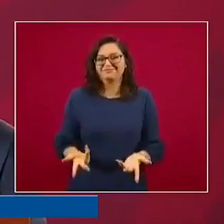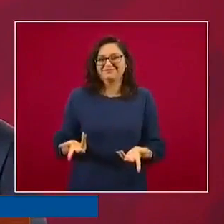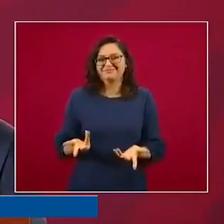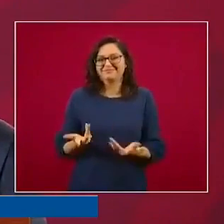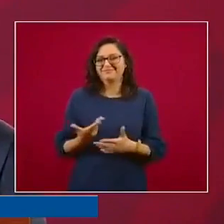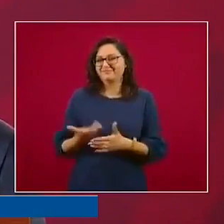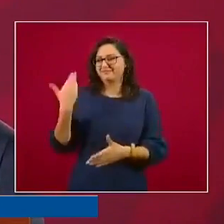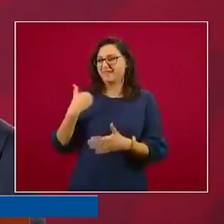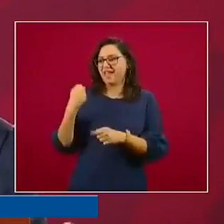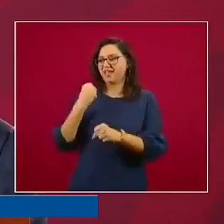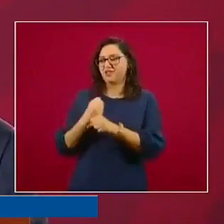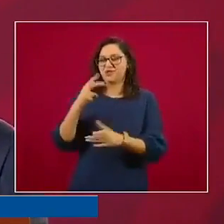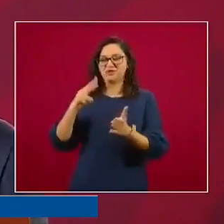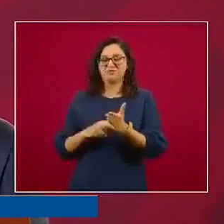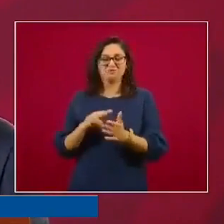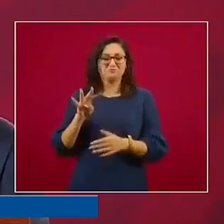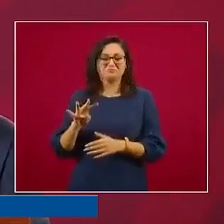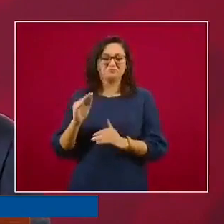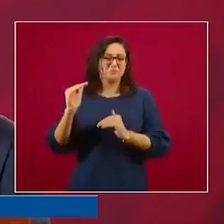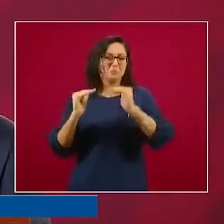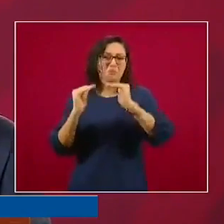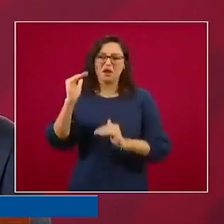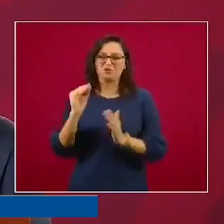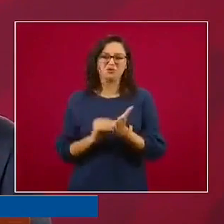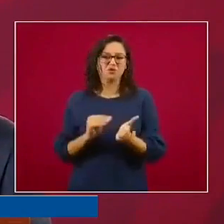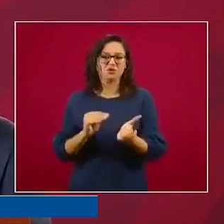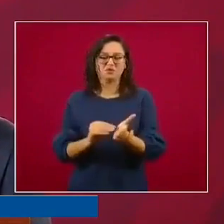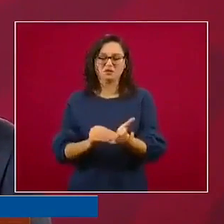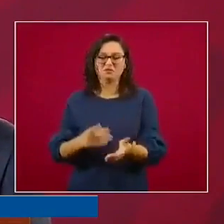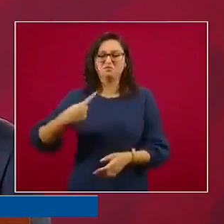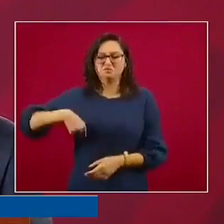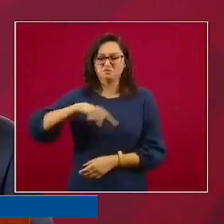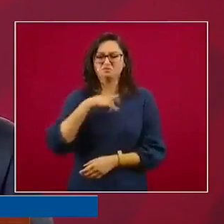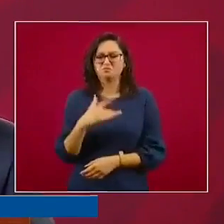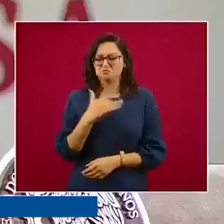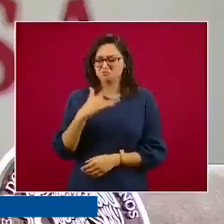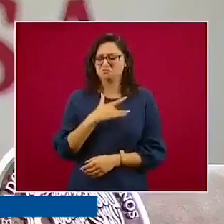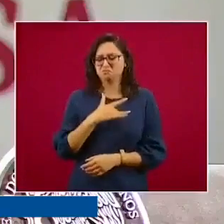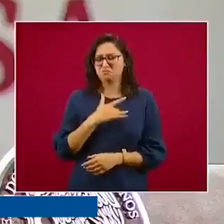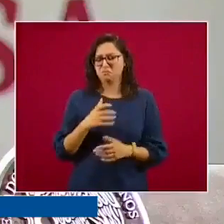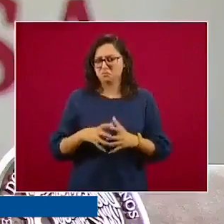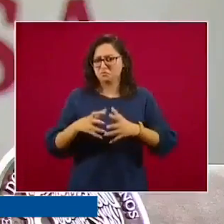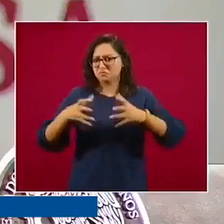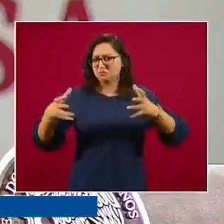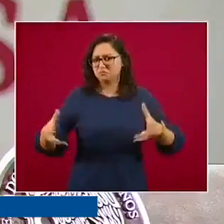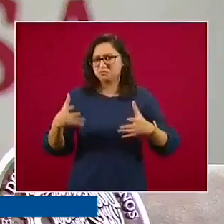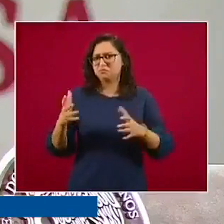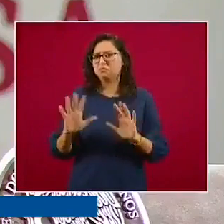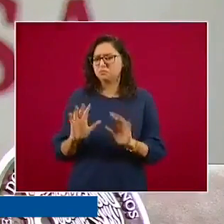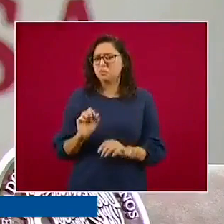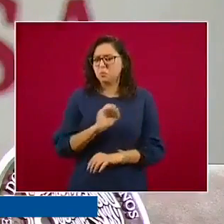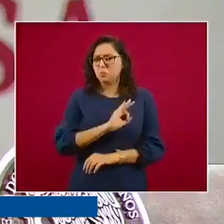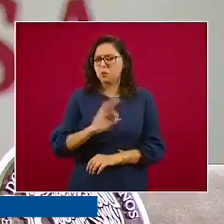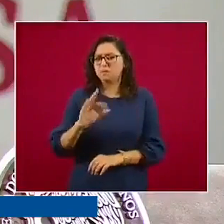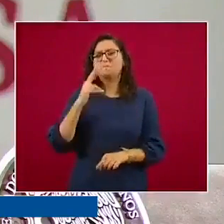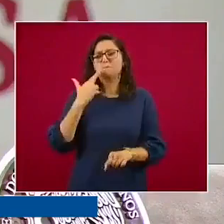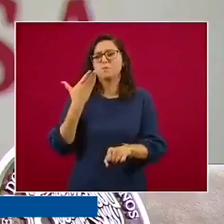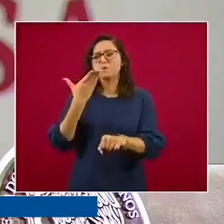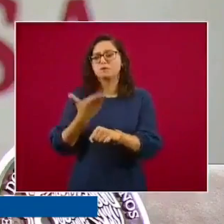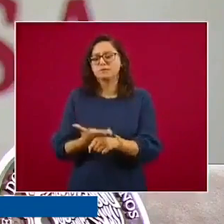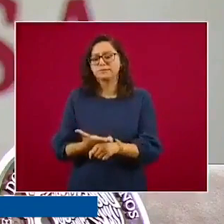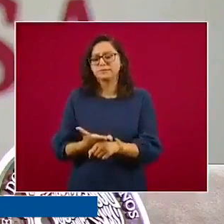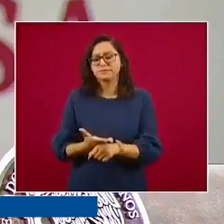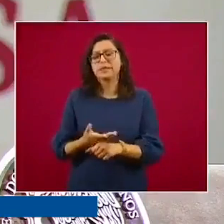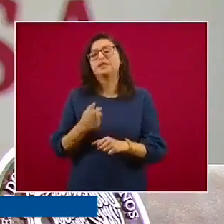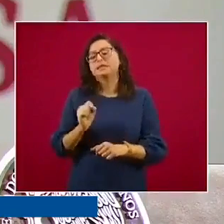que estábamos en el 2019. Nos parece que es una estimación responsable. Lo que sí estamos todos muy conscientes es que lo que